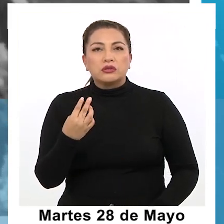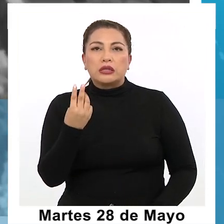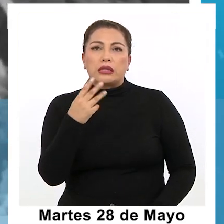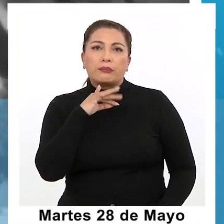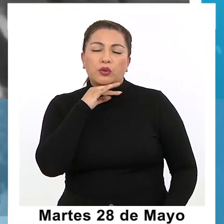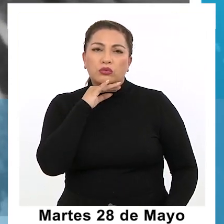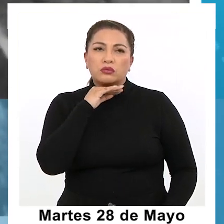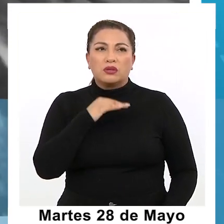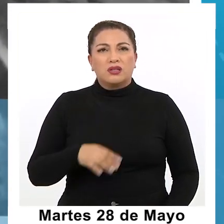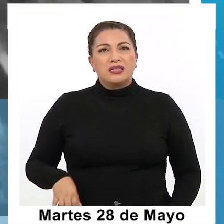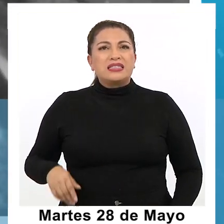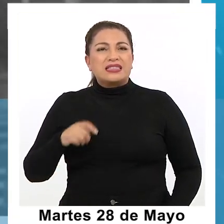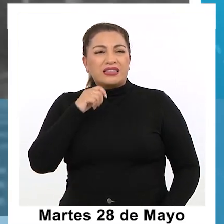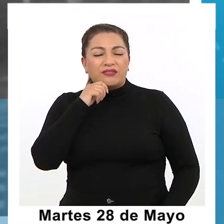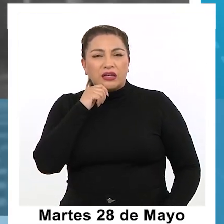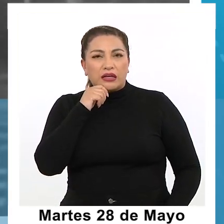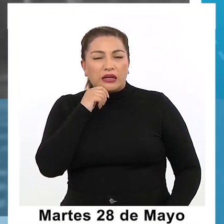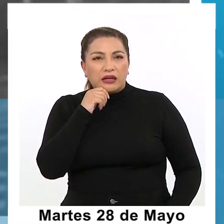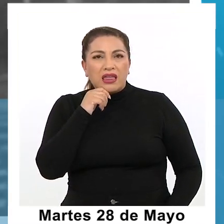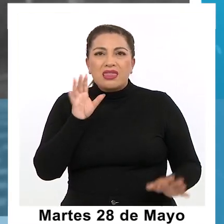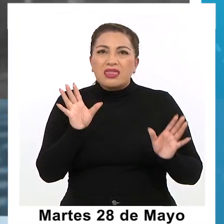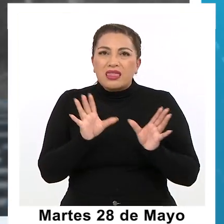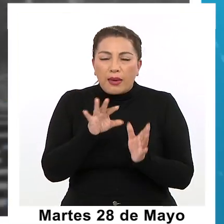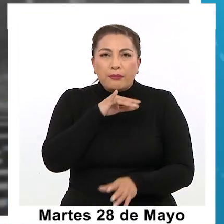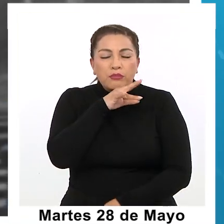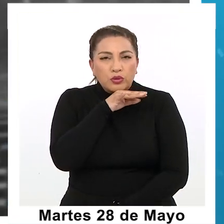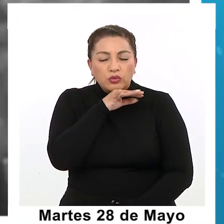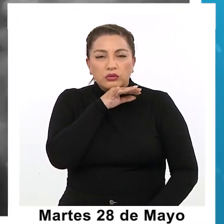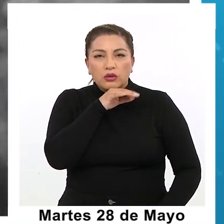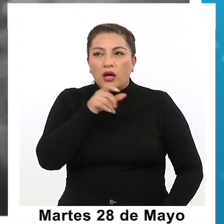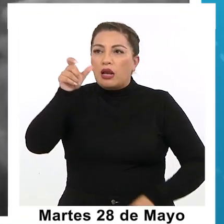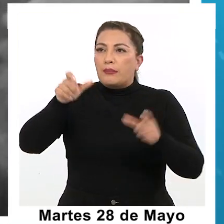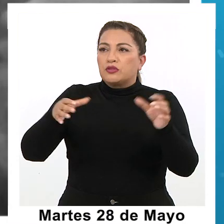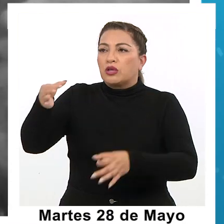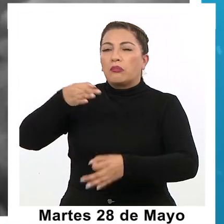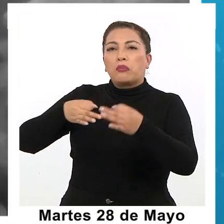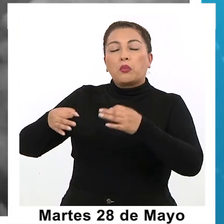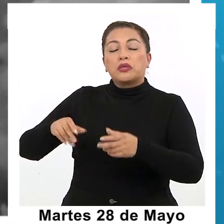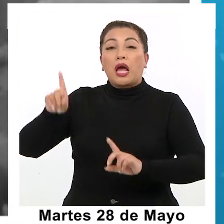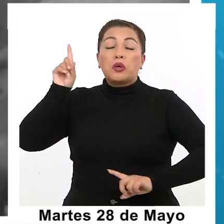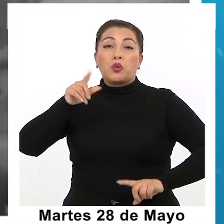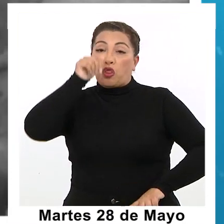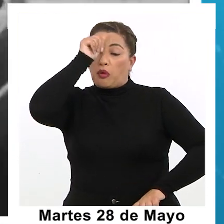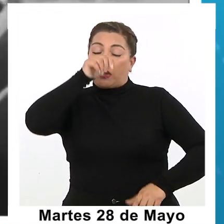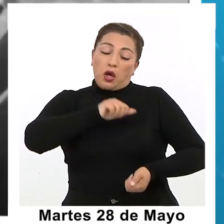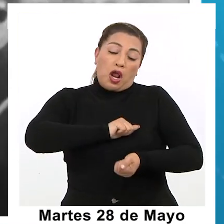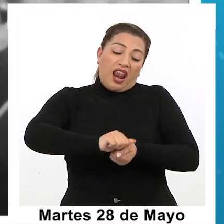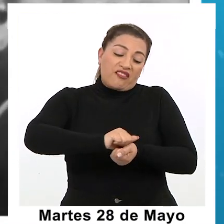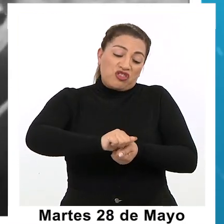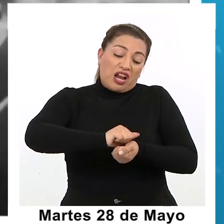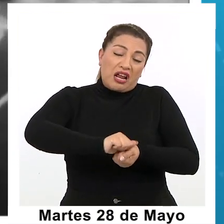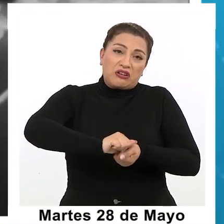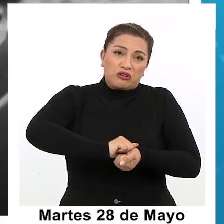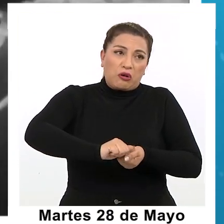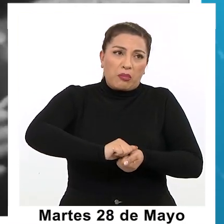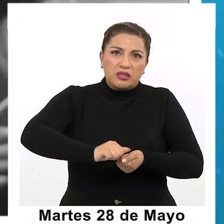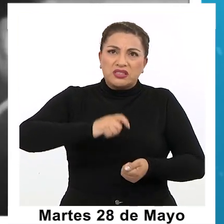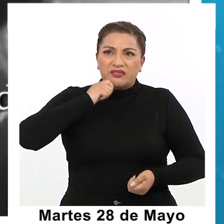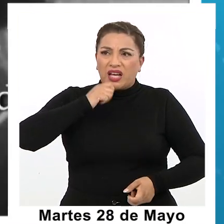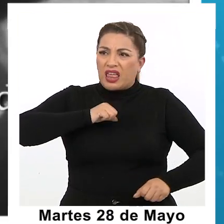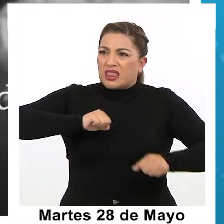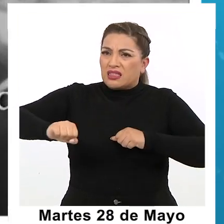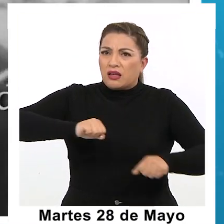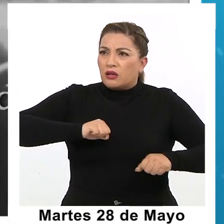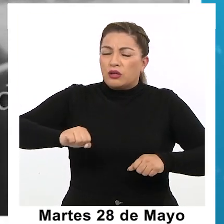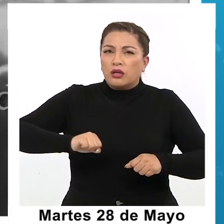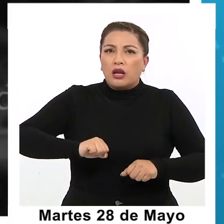lo que es 3, 4 veces más que eso. Las personas comentaban que estaban lavando la ropa, de la artesa se iba el agua, era una cosa tremenda. La gente